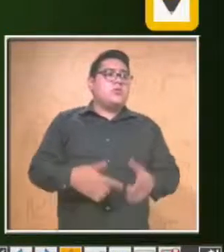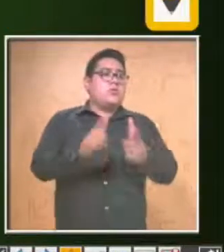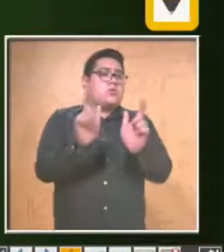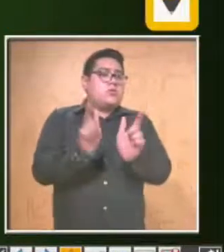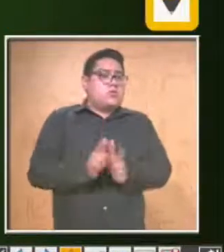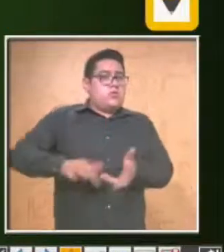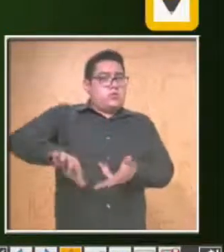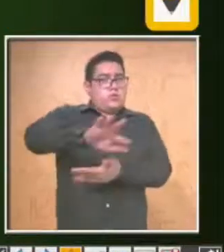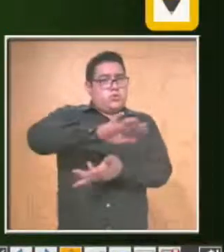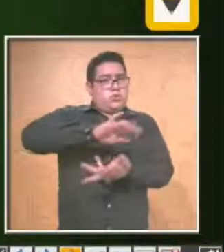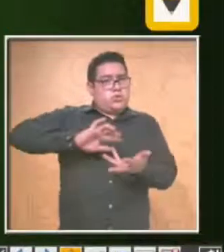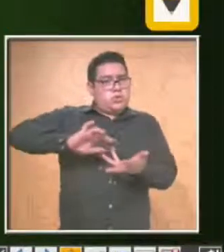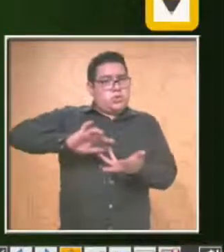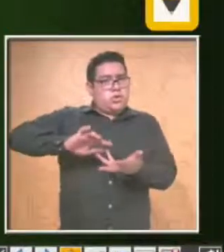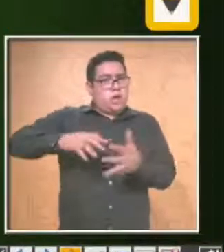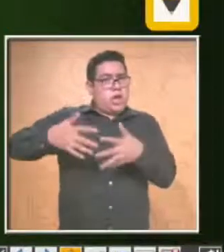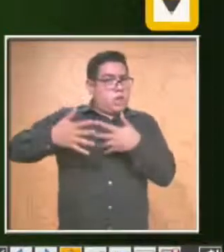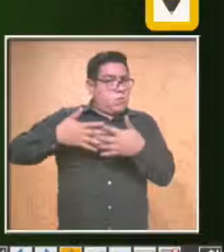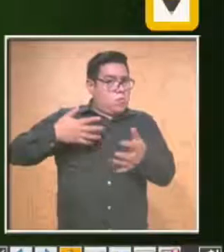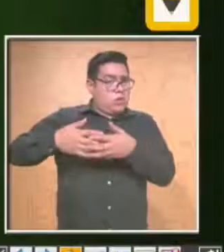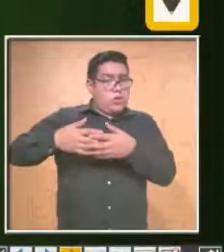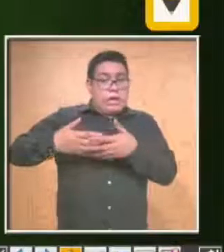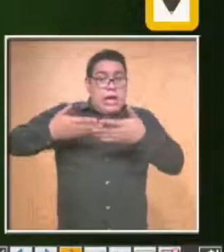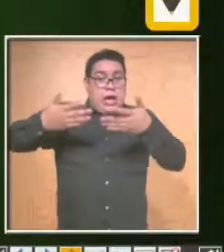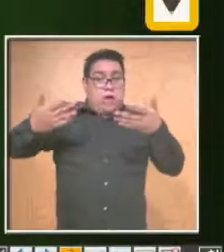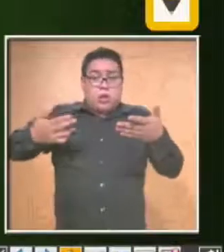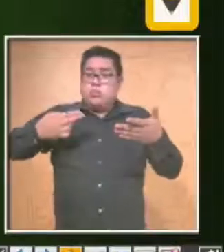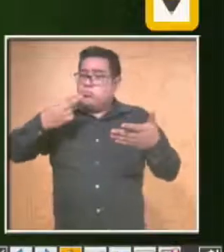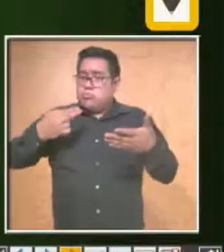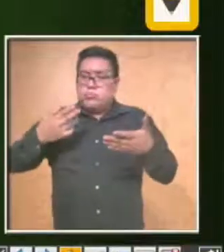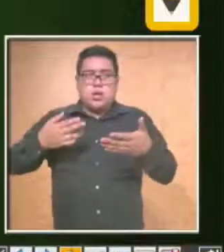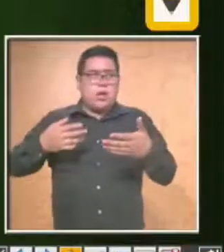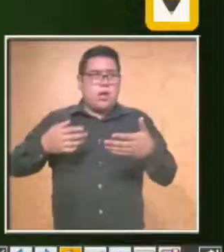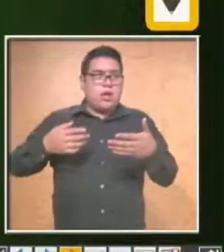moderna, actual, excepto